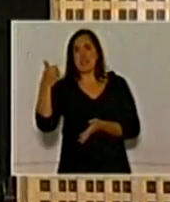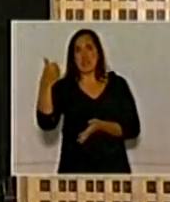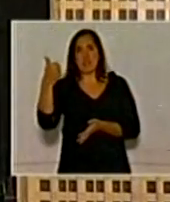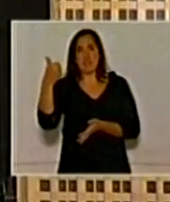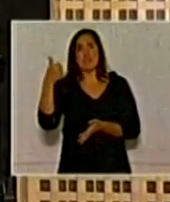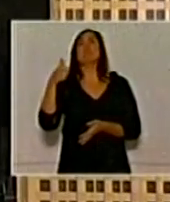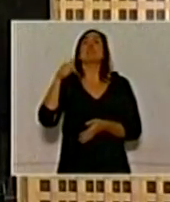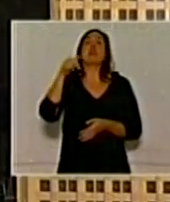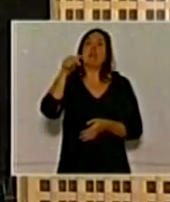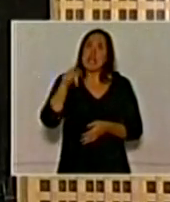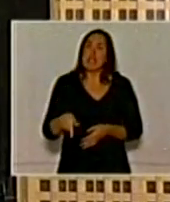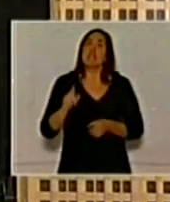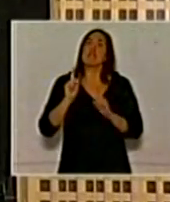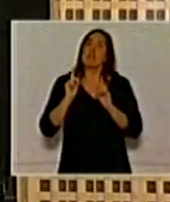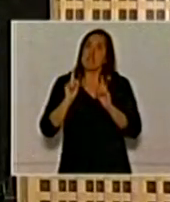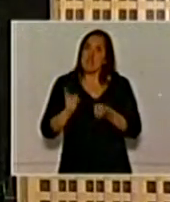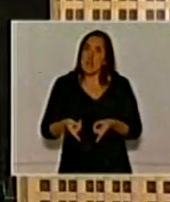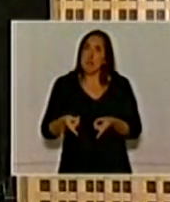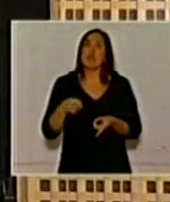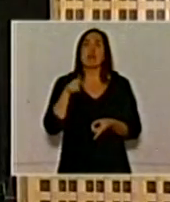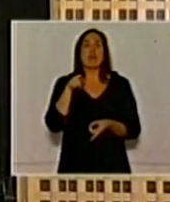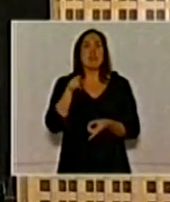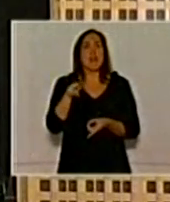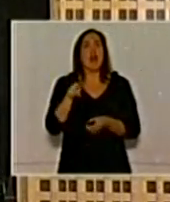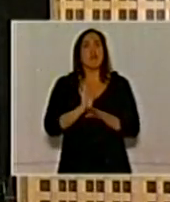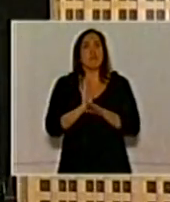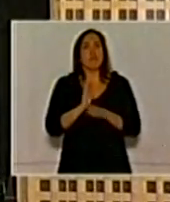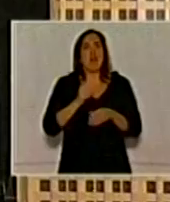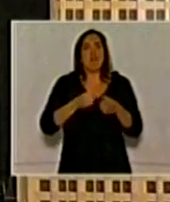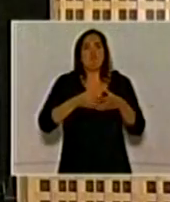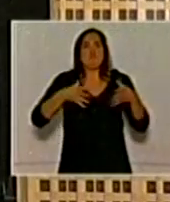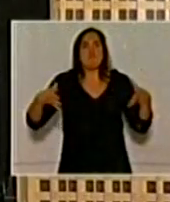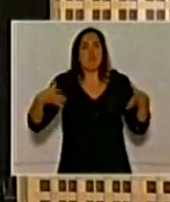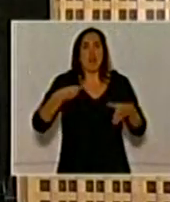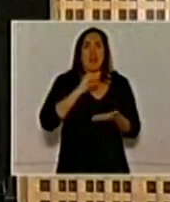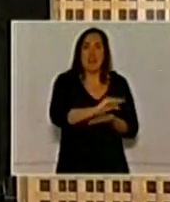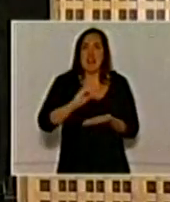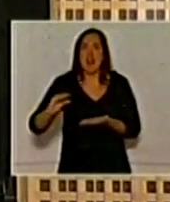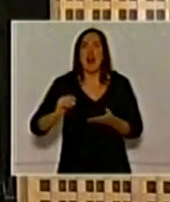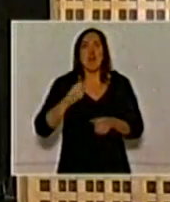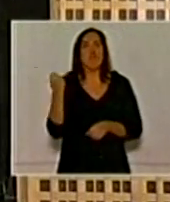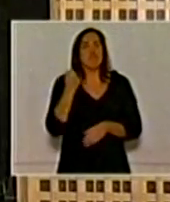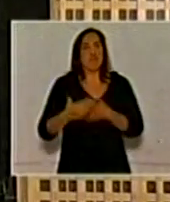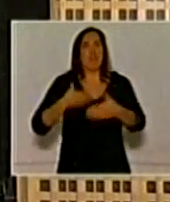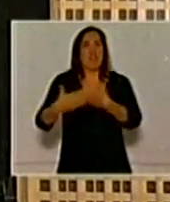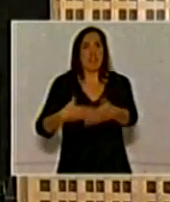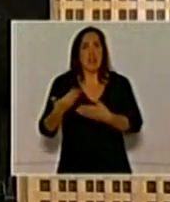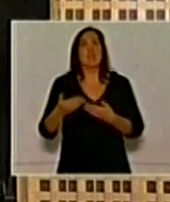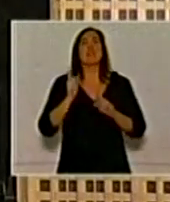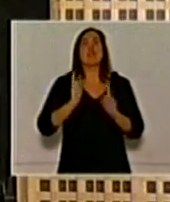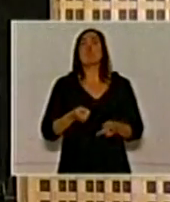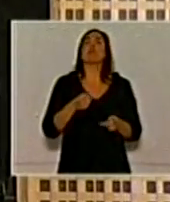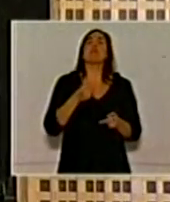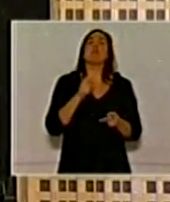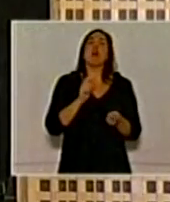también significa un avance muy importante. Aumento del monto y los topes salariales por